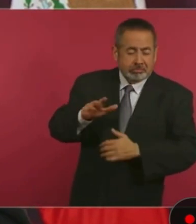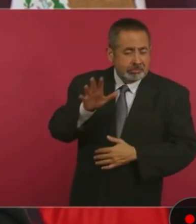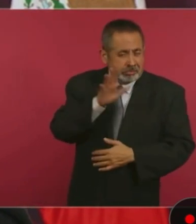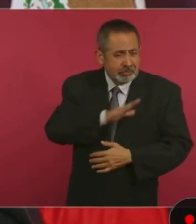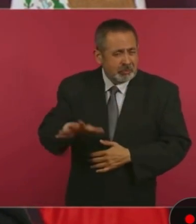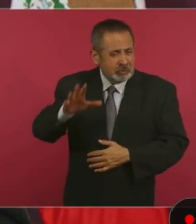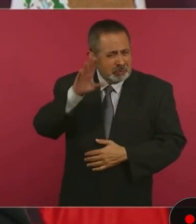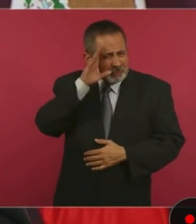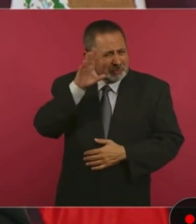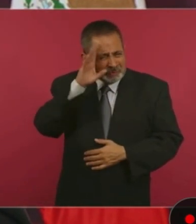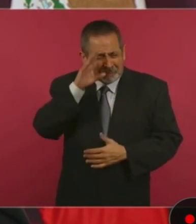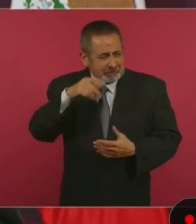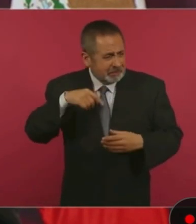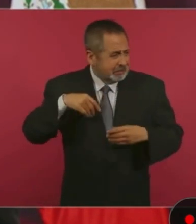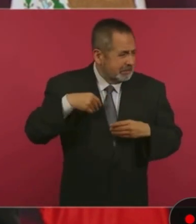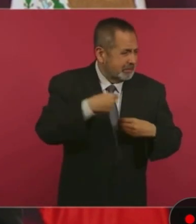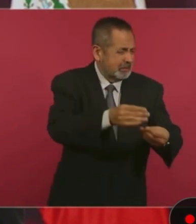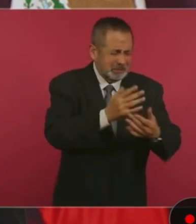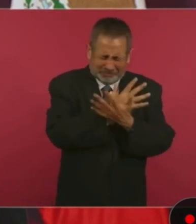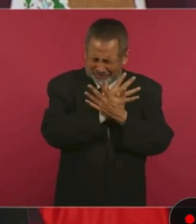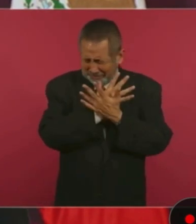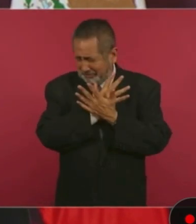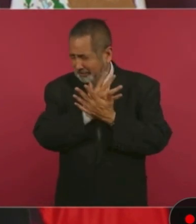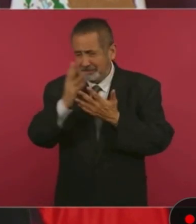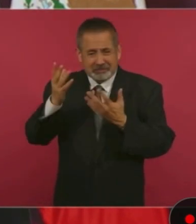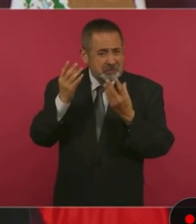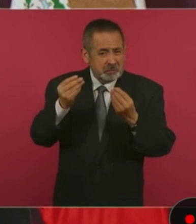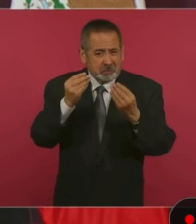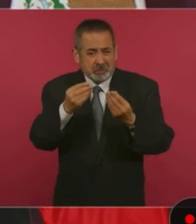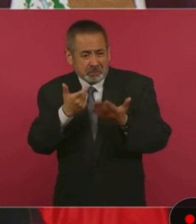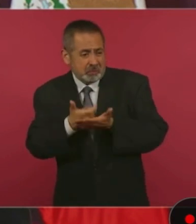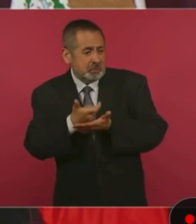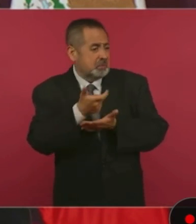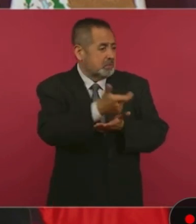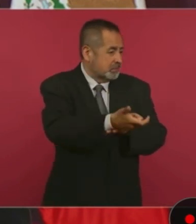extraordinarias o en forma extravagantes